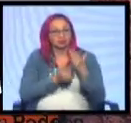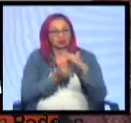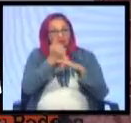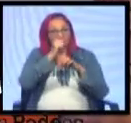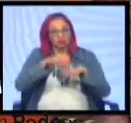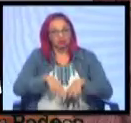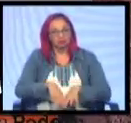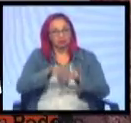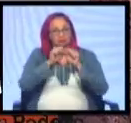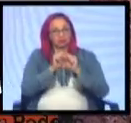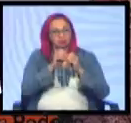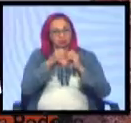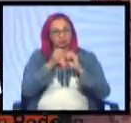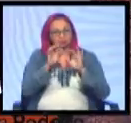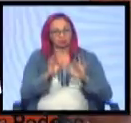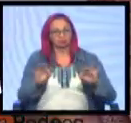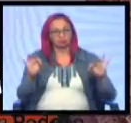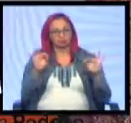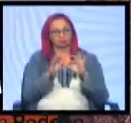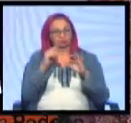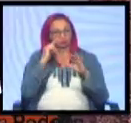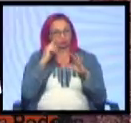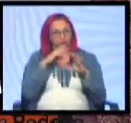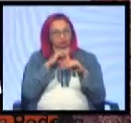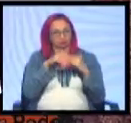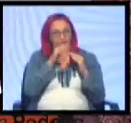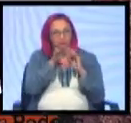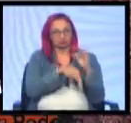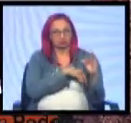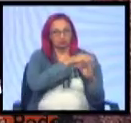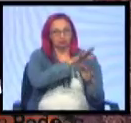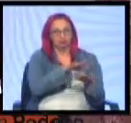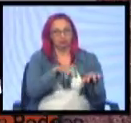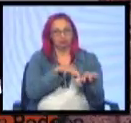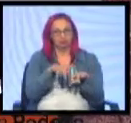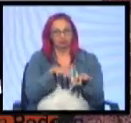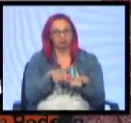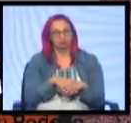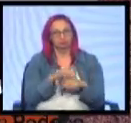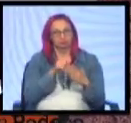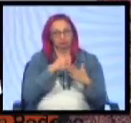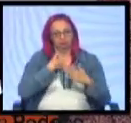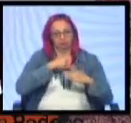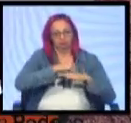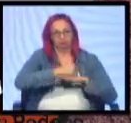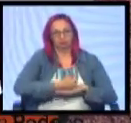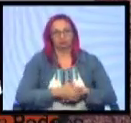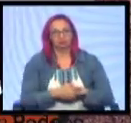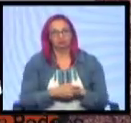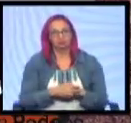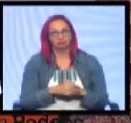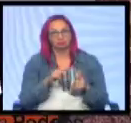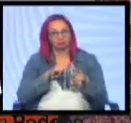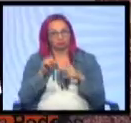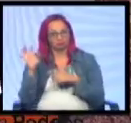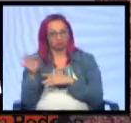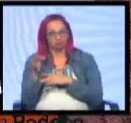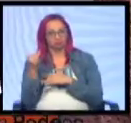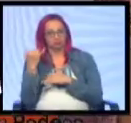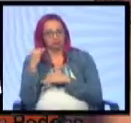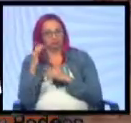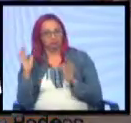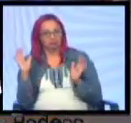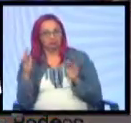podríamos tomar un monto importante para hacer todo este tipo de acciones que el señor plantea. O sea, de manera que sí es